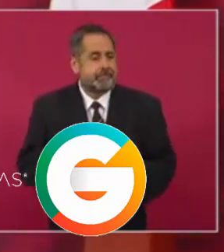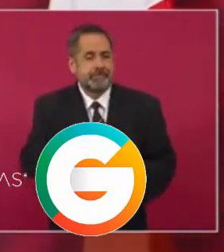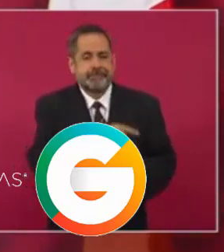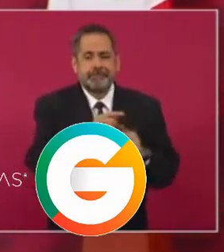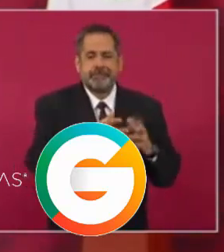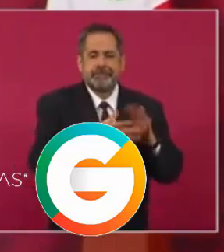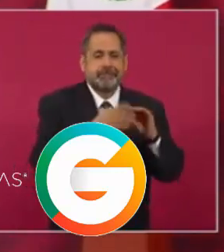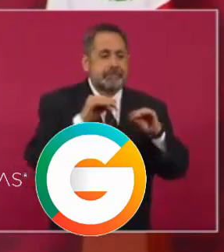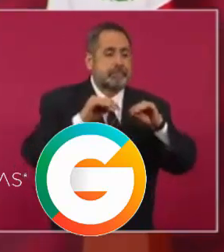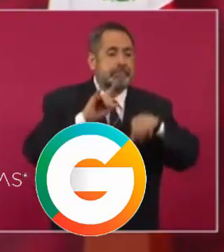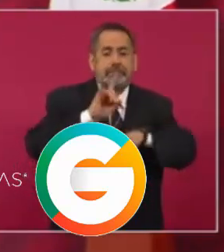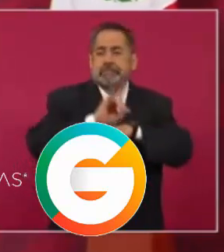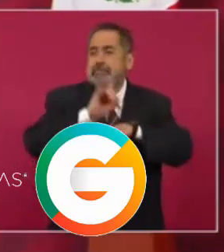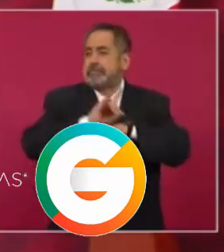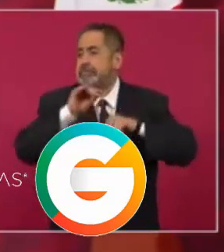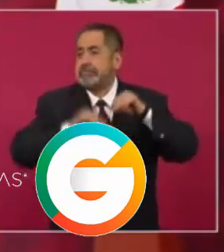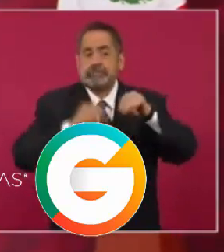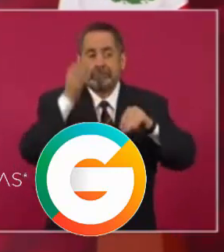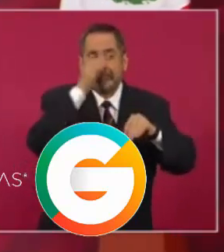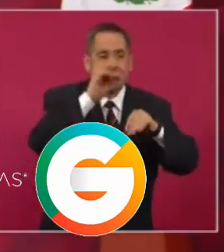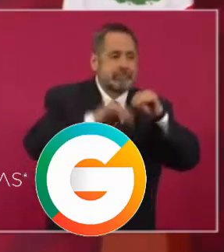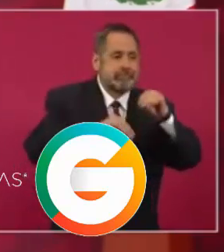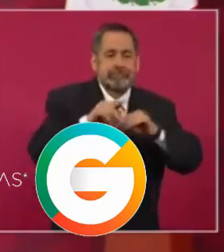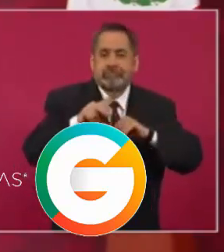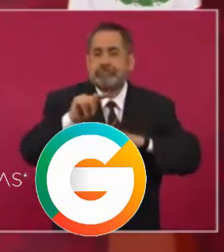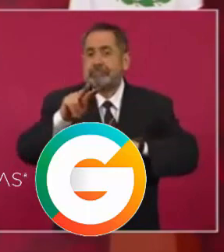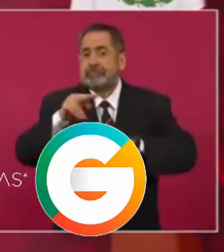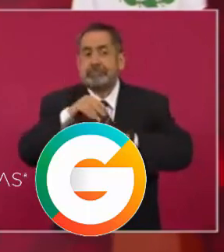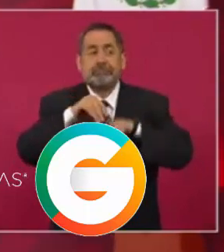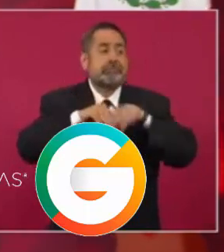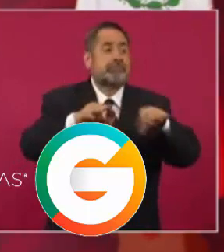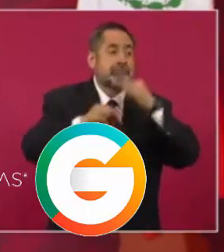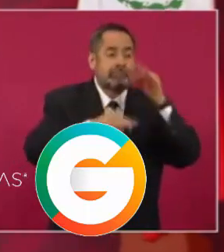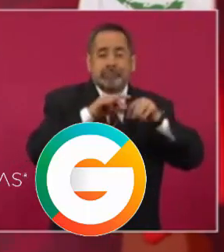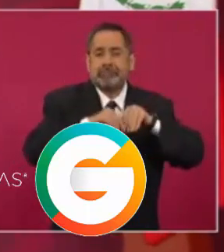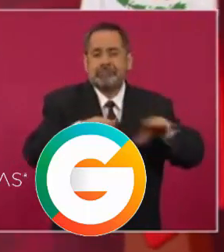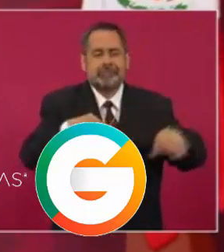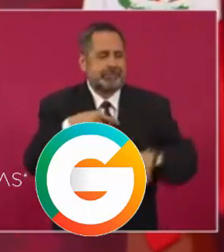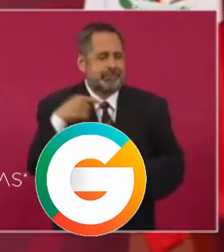participar en un montaje de televisión